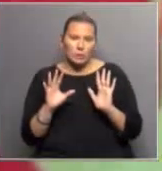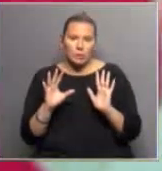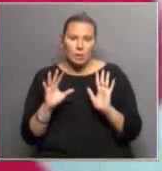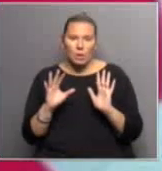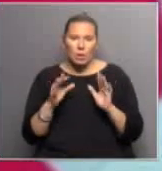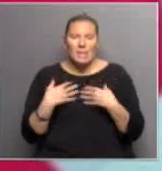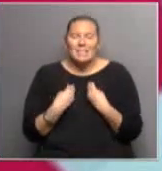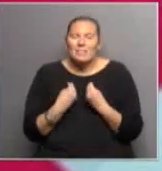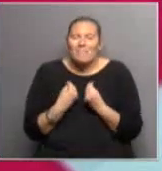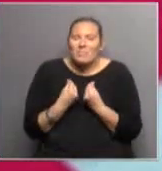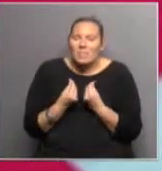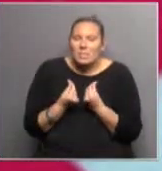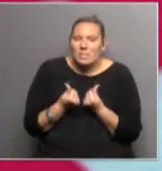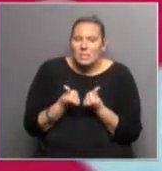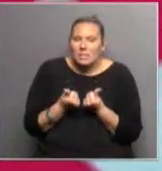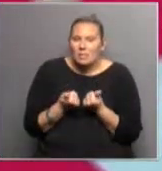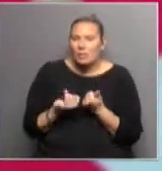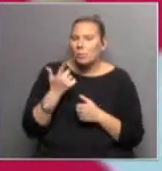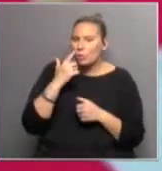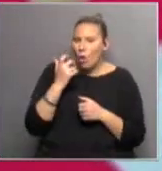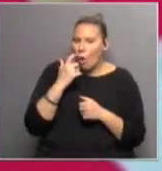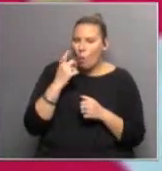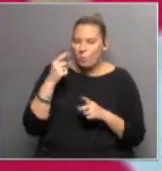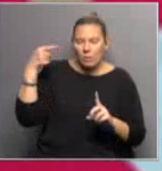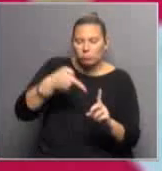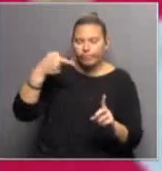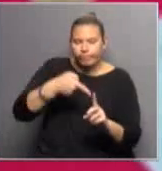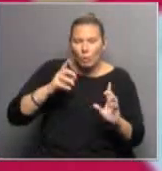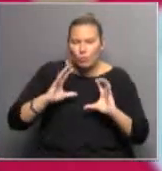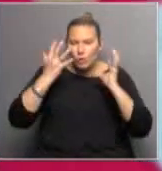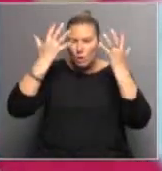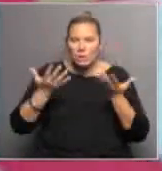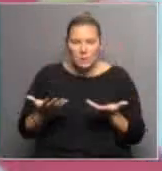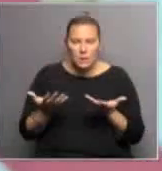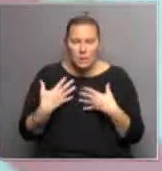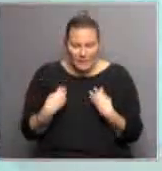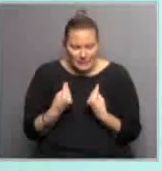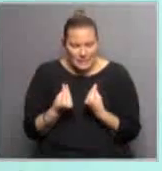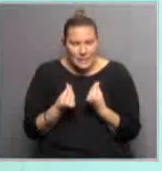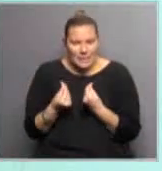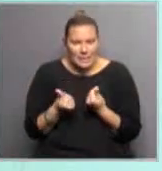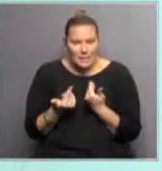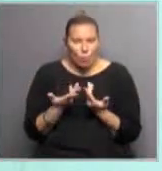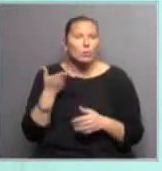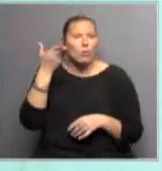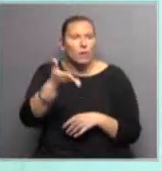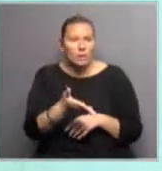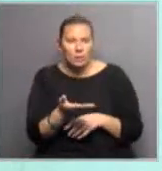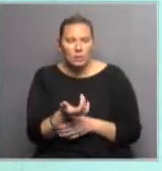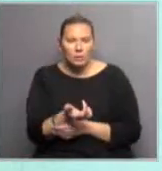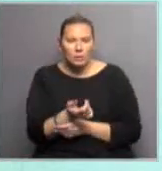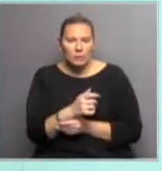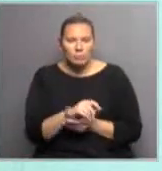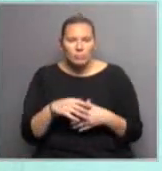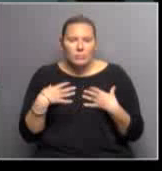es el sentimiento de estos varones que ejercen violencia cuando están ahí?